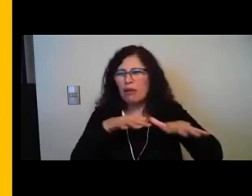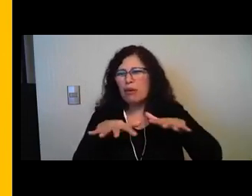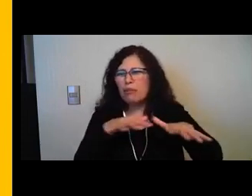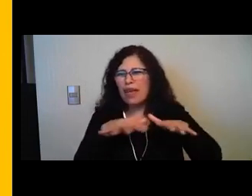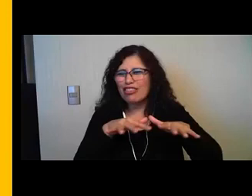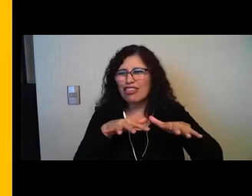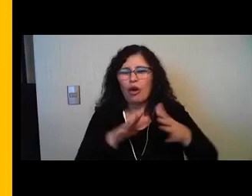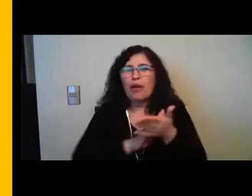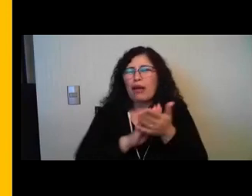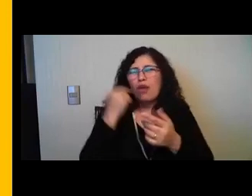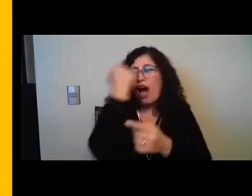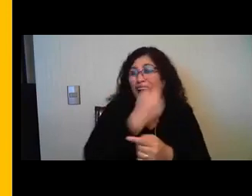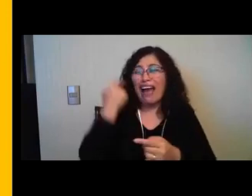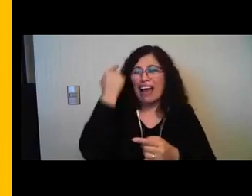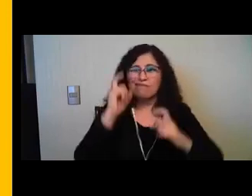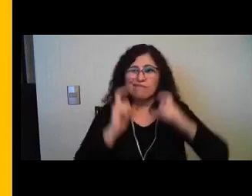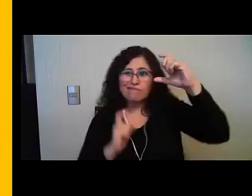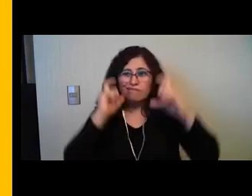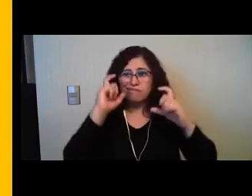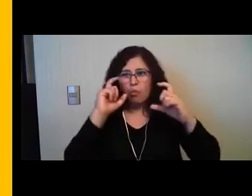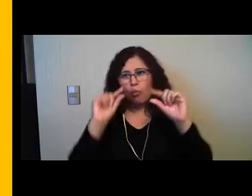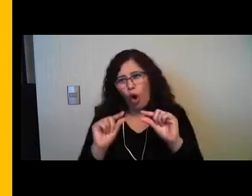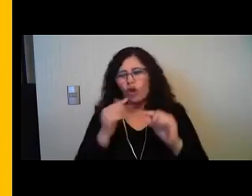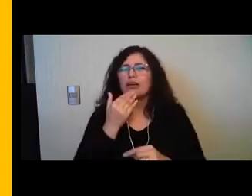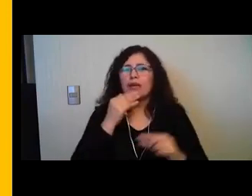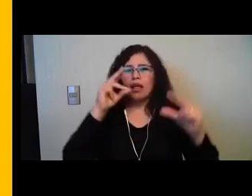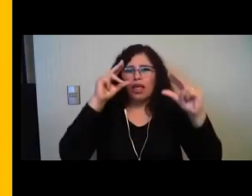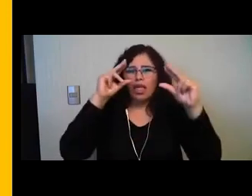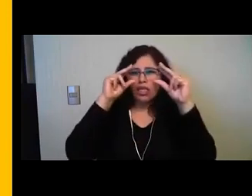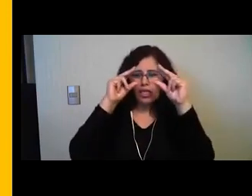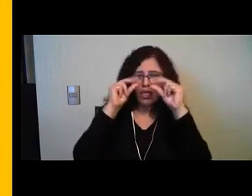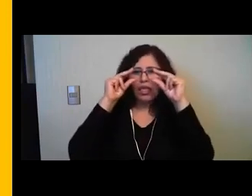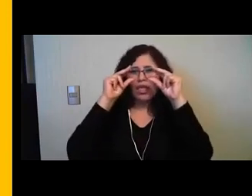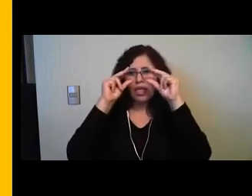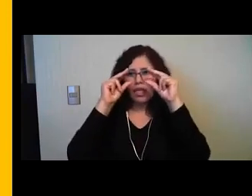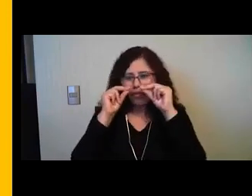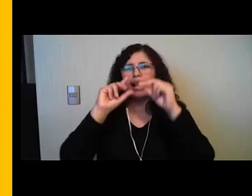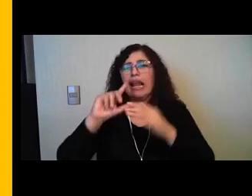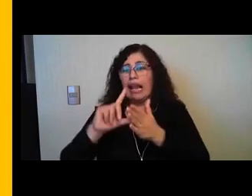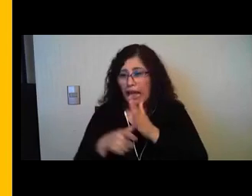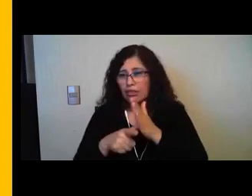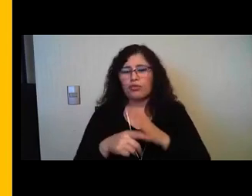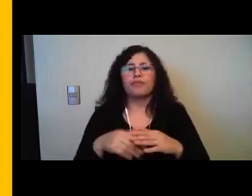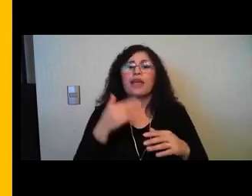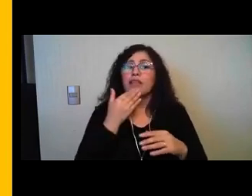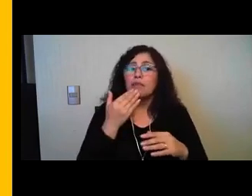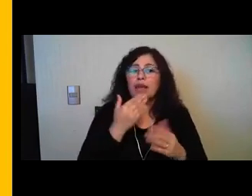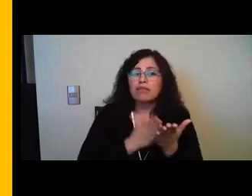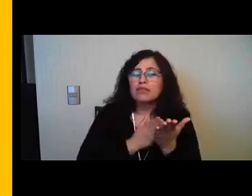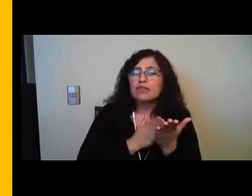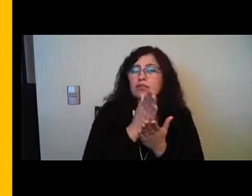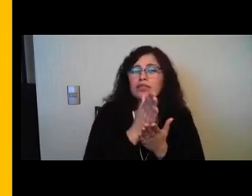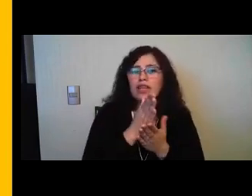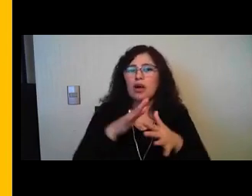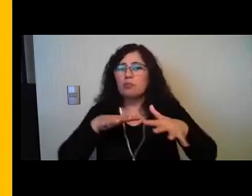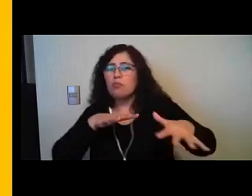expresión facial o la disminución del parpadeo, ¿ya? O retardo en el inicio de los movimientos